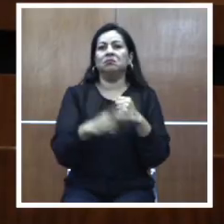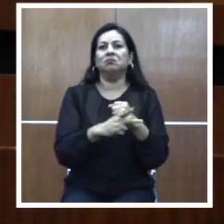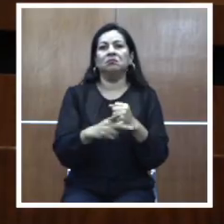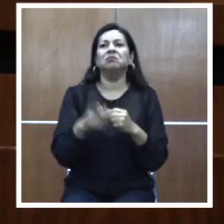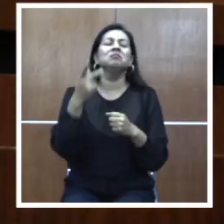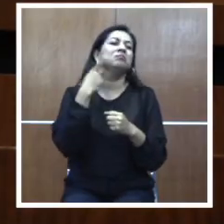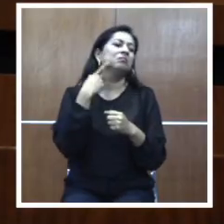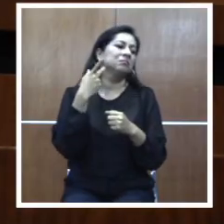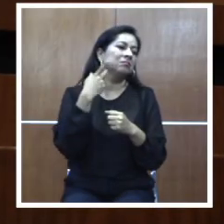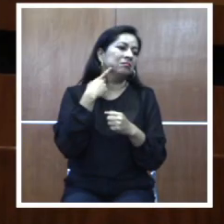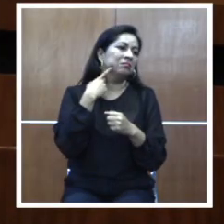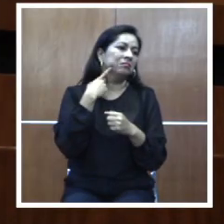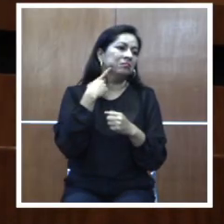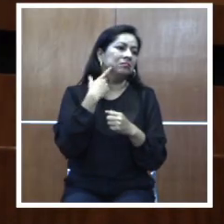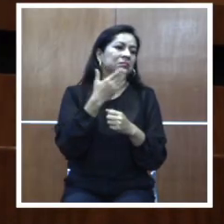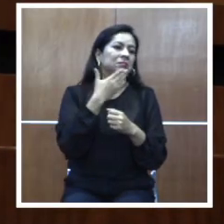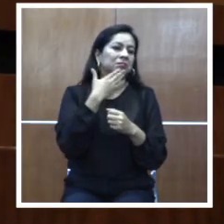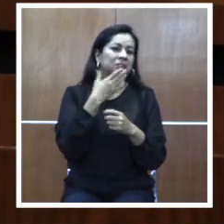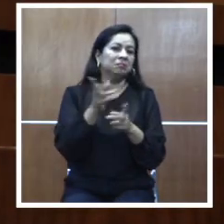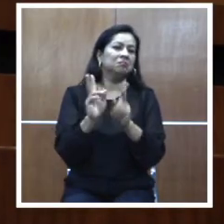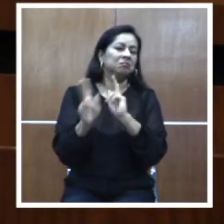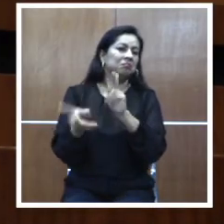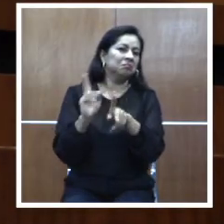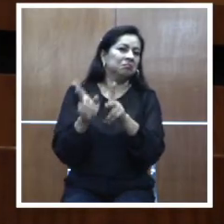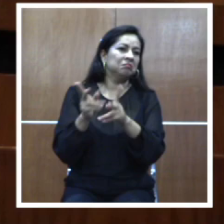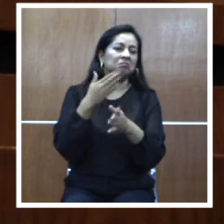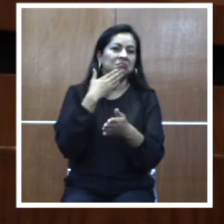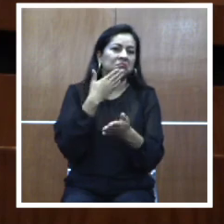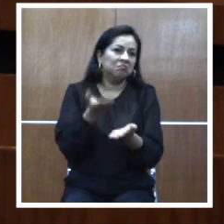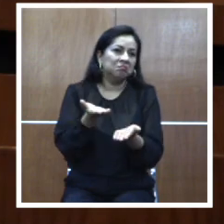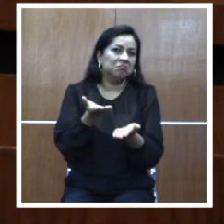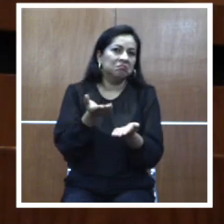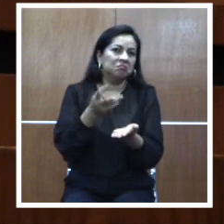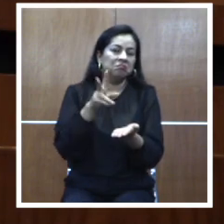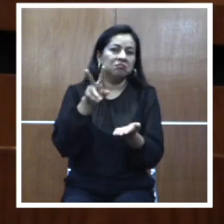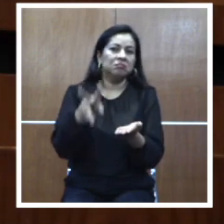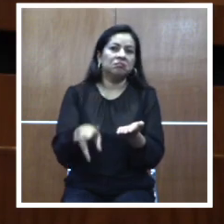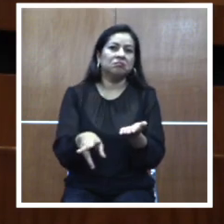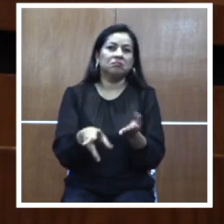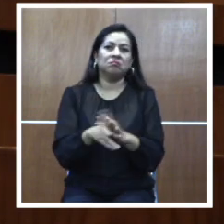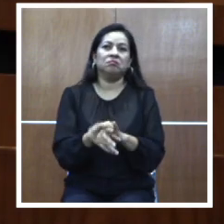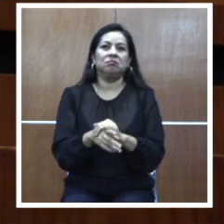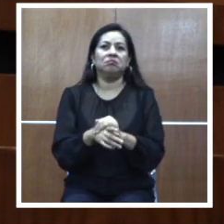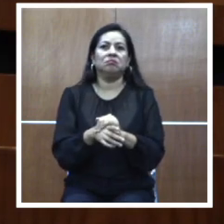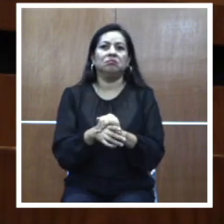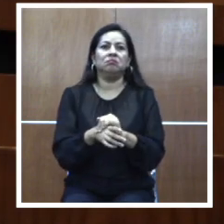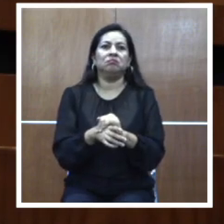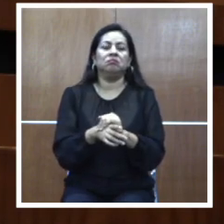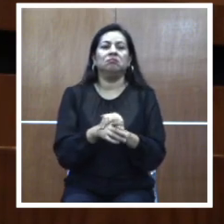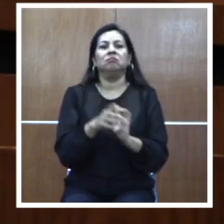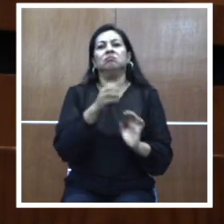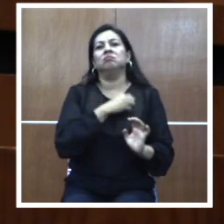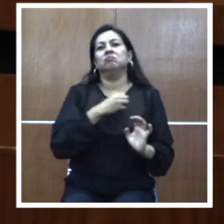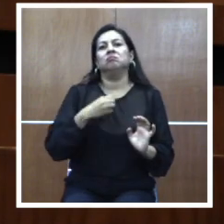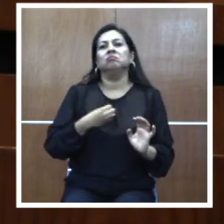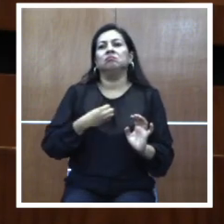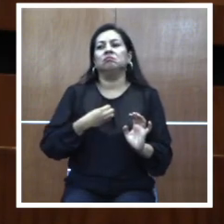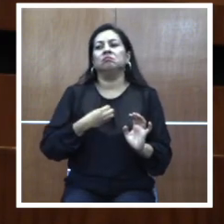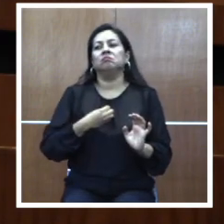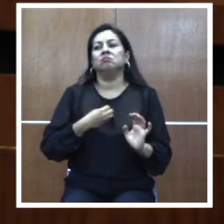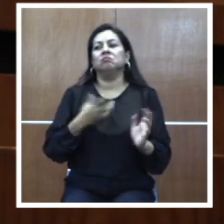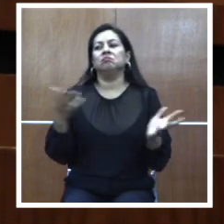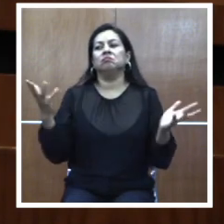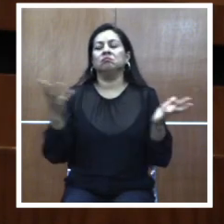una política de buena vecindad, la realidad nos ha obligado a mantener una